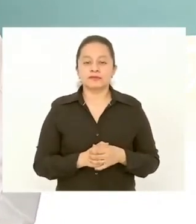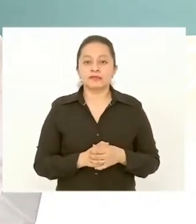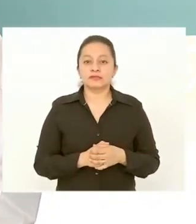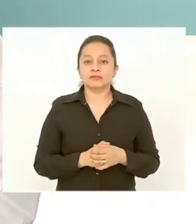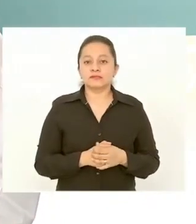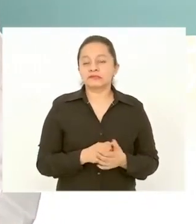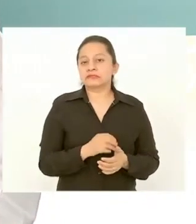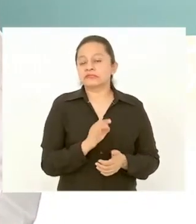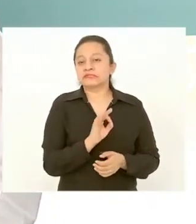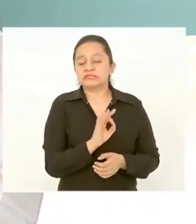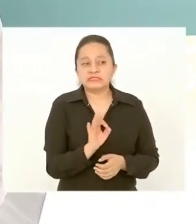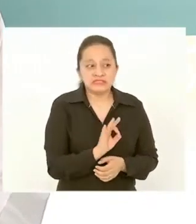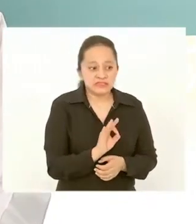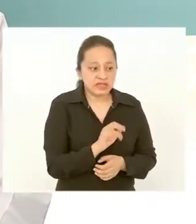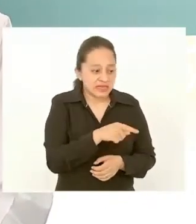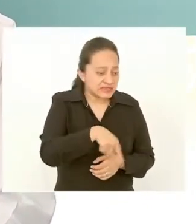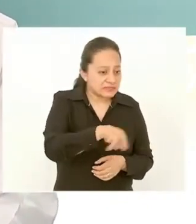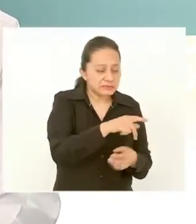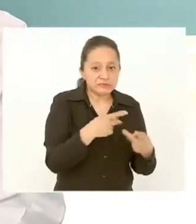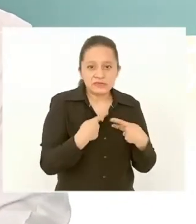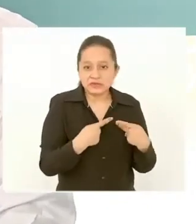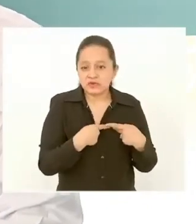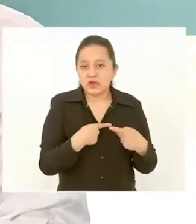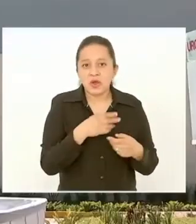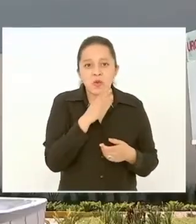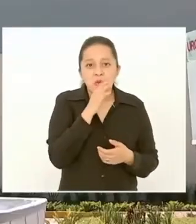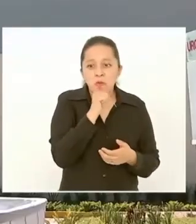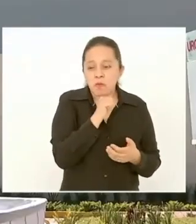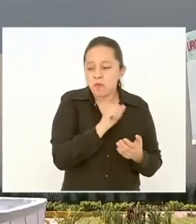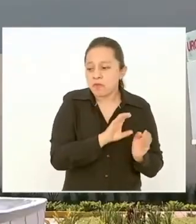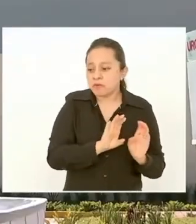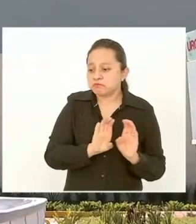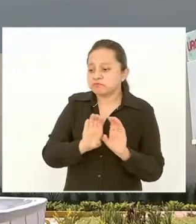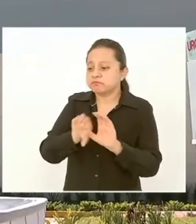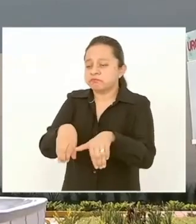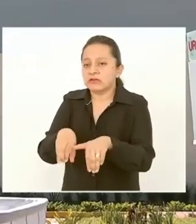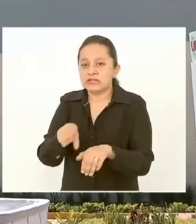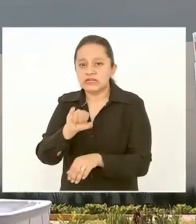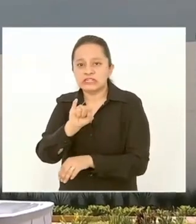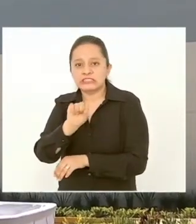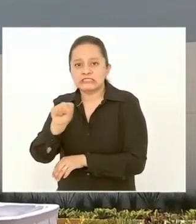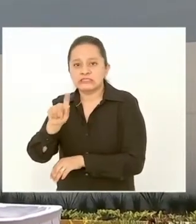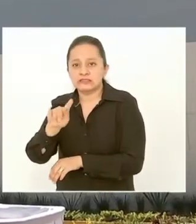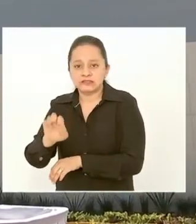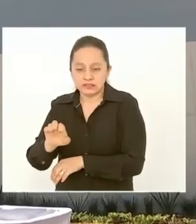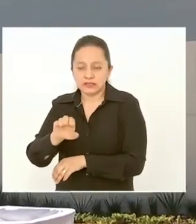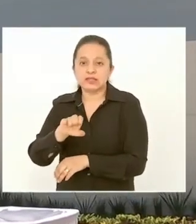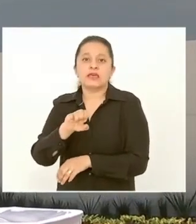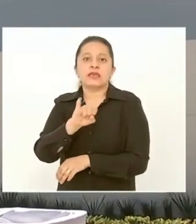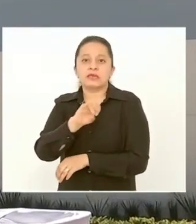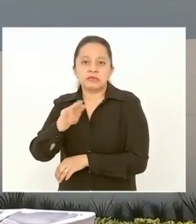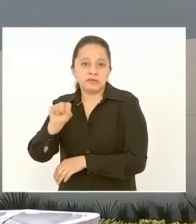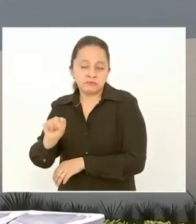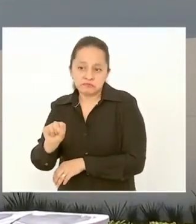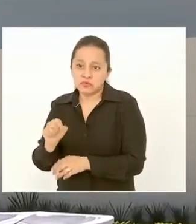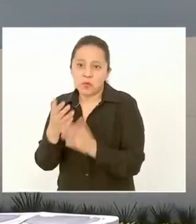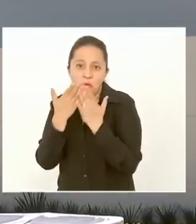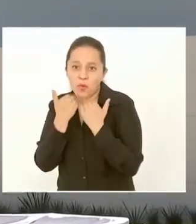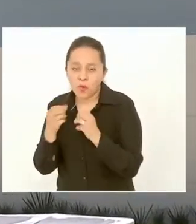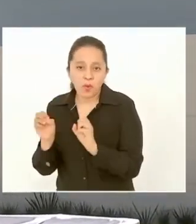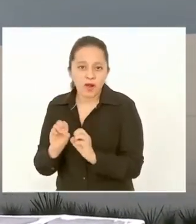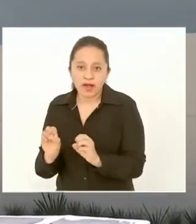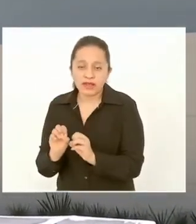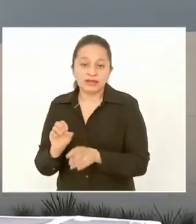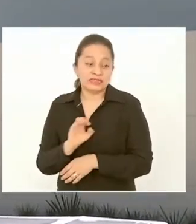siquiera la posibilidad de estar inscrita en el lista en el seguro social y mucho menos la posibilidad